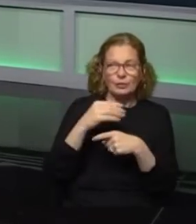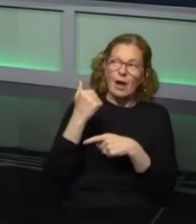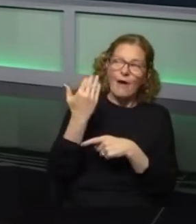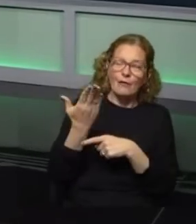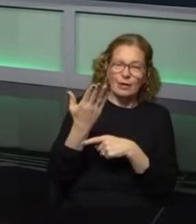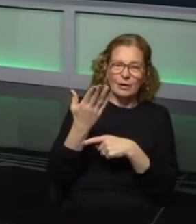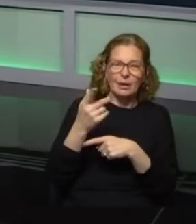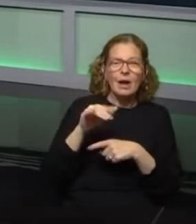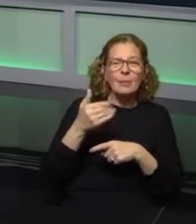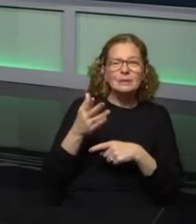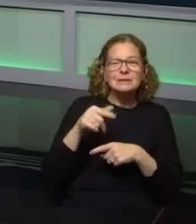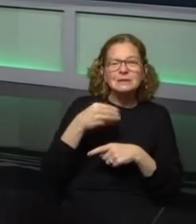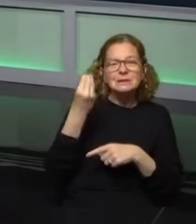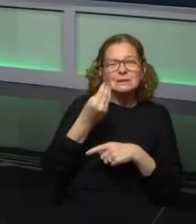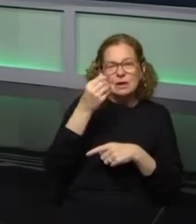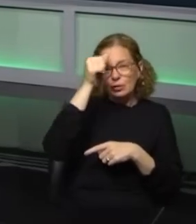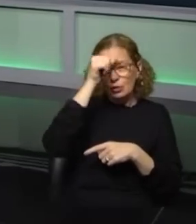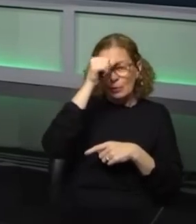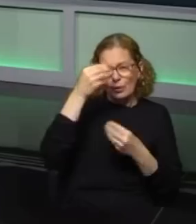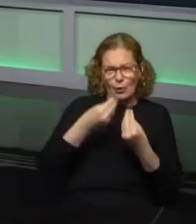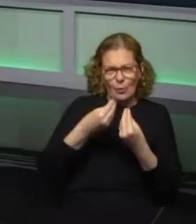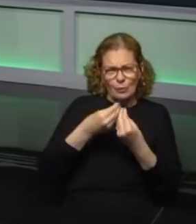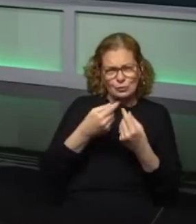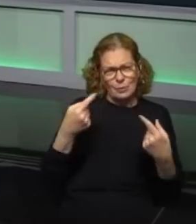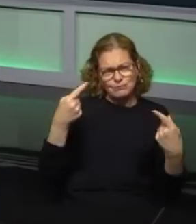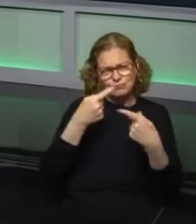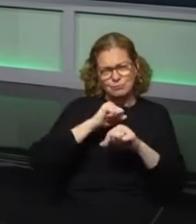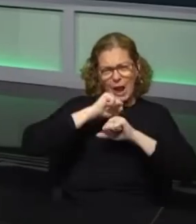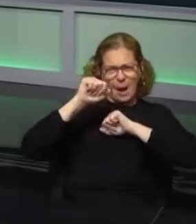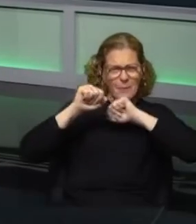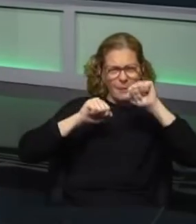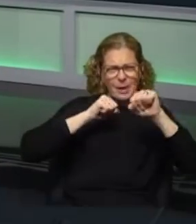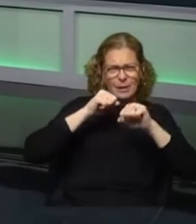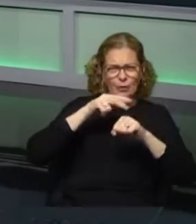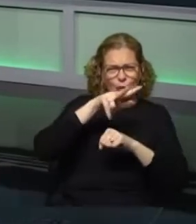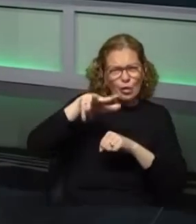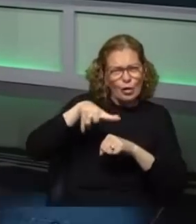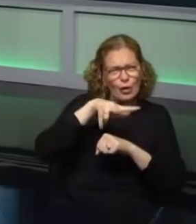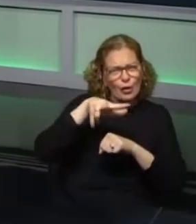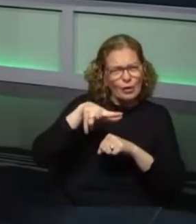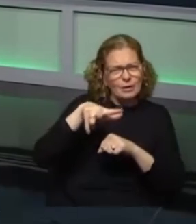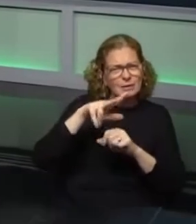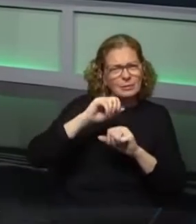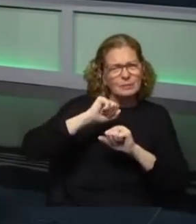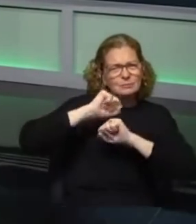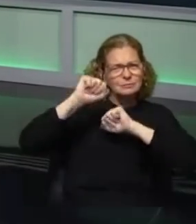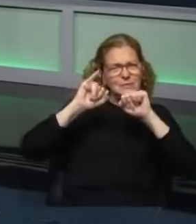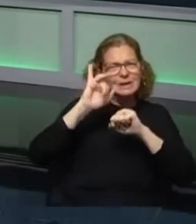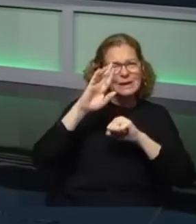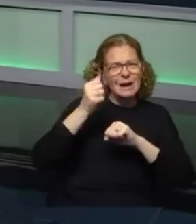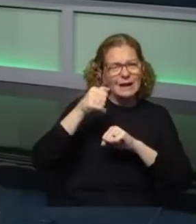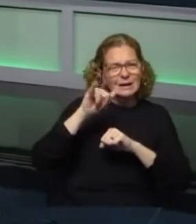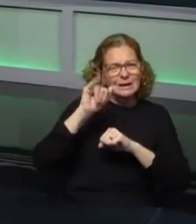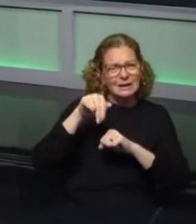Por otra parte este fin de semana se produjeron varios ataques con drones suicidas probablemente de origen iraní que